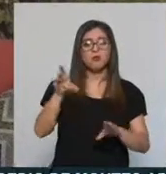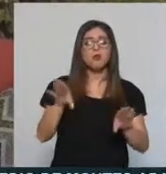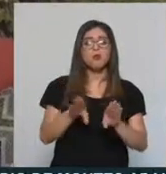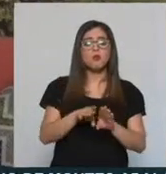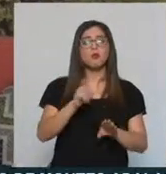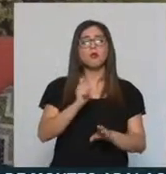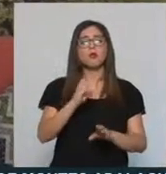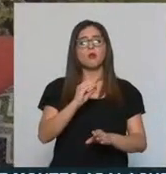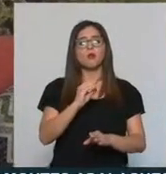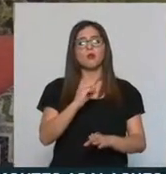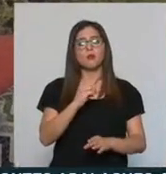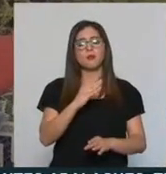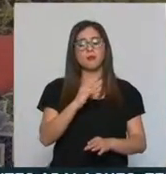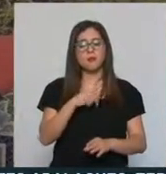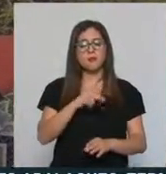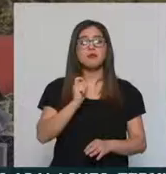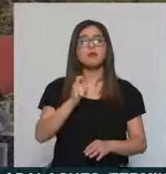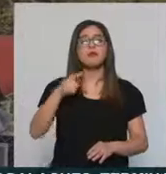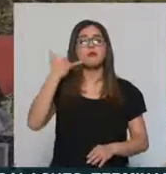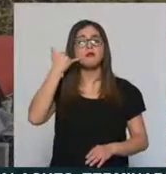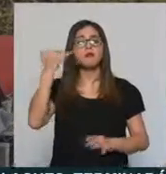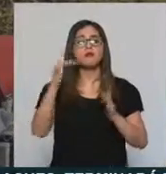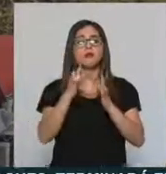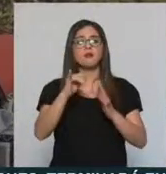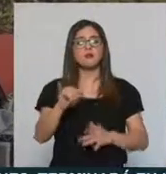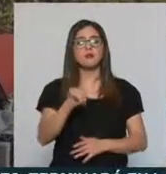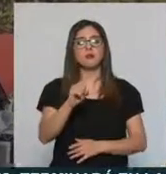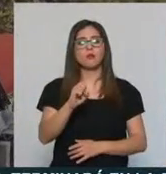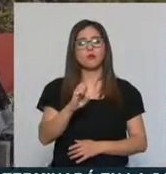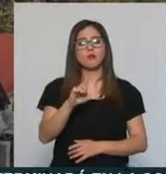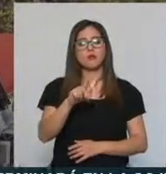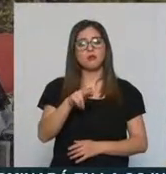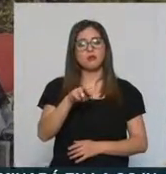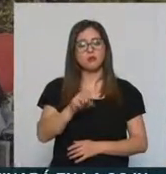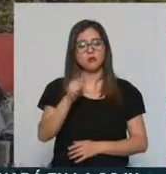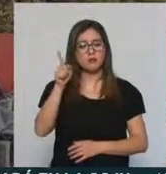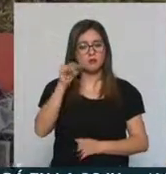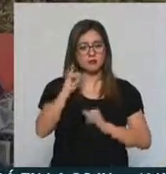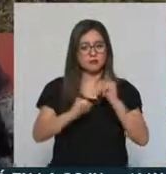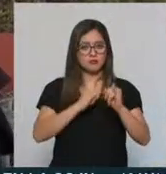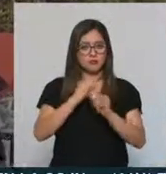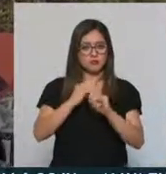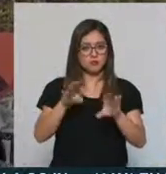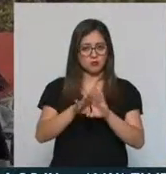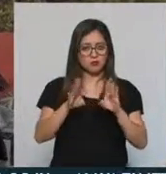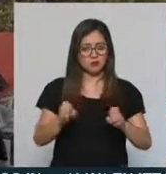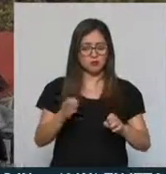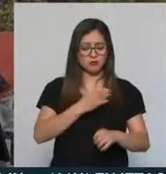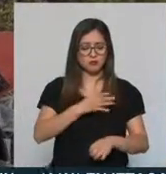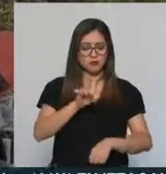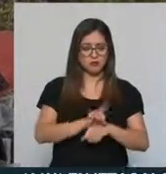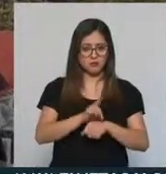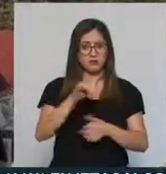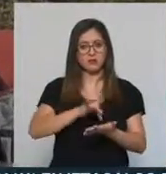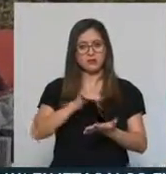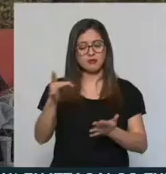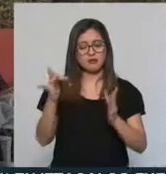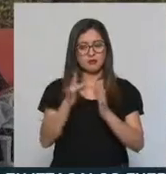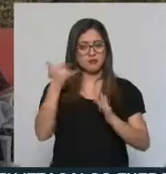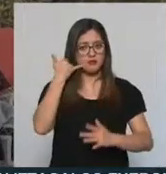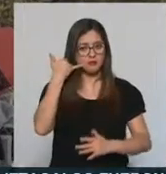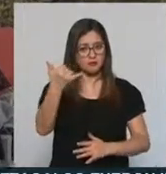de Odebrecht, tenemos en la línea telefónica a José Luis Cruz Guízar. Él es internacionalista. José Luis, ¿cómo estás? Muy buenos días. Gracias por atender nuestra